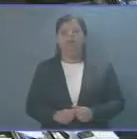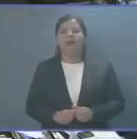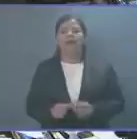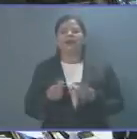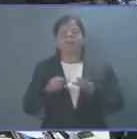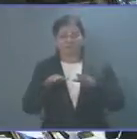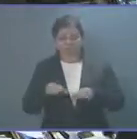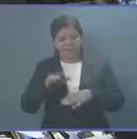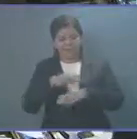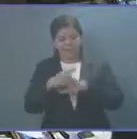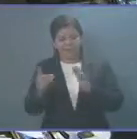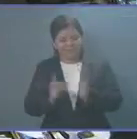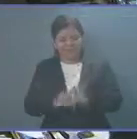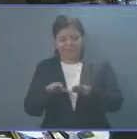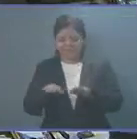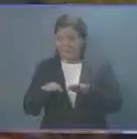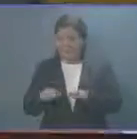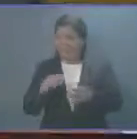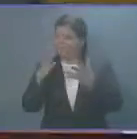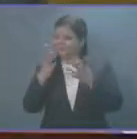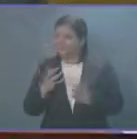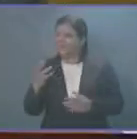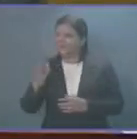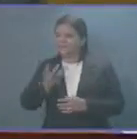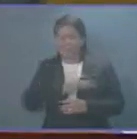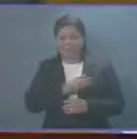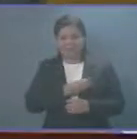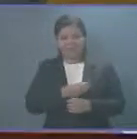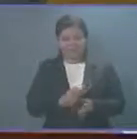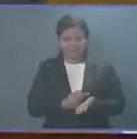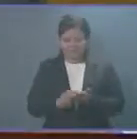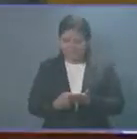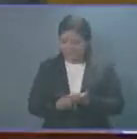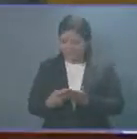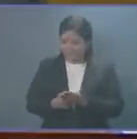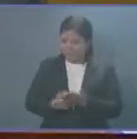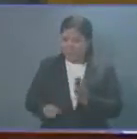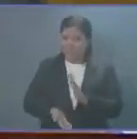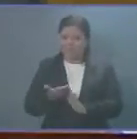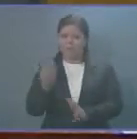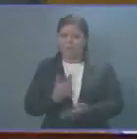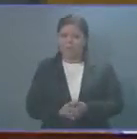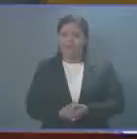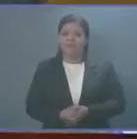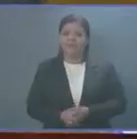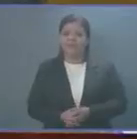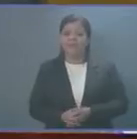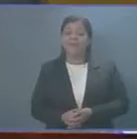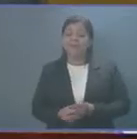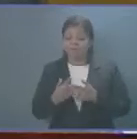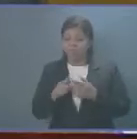Gracias, diputado. Someto a consideración del Pleno el llamamiento a la diputada Mercedes Larra.